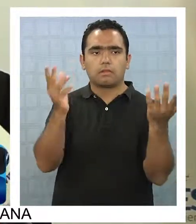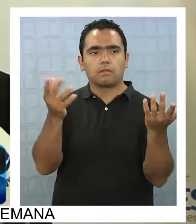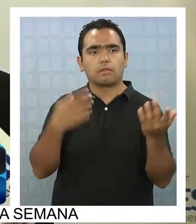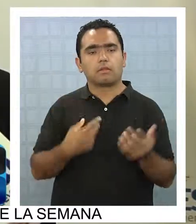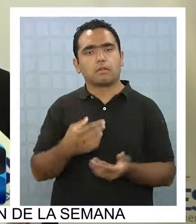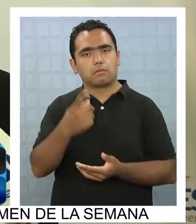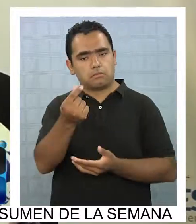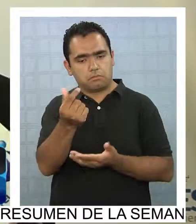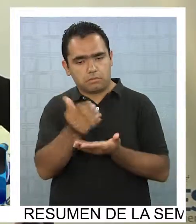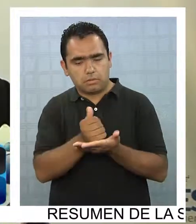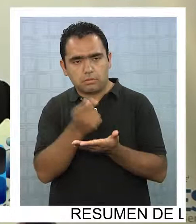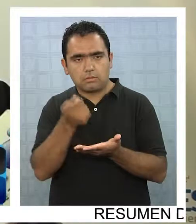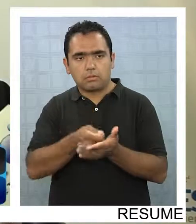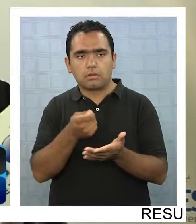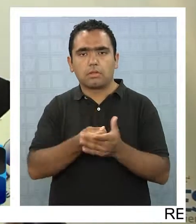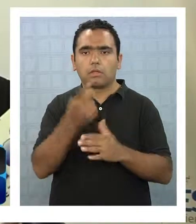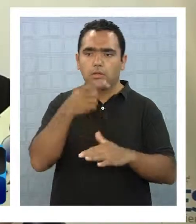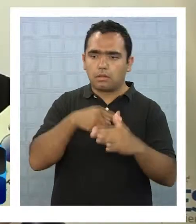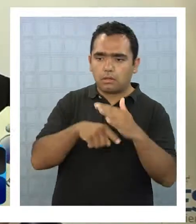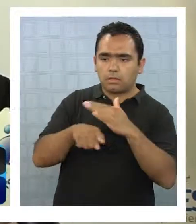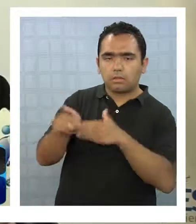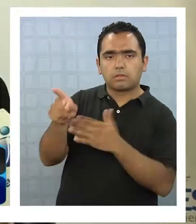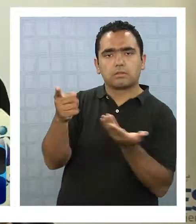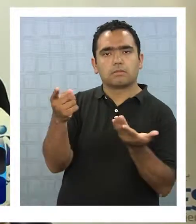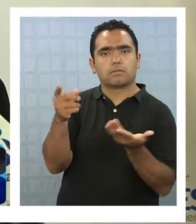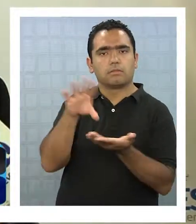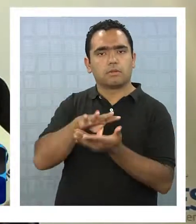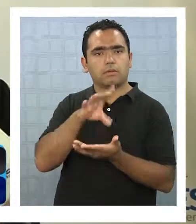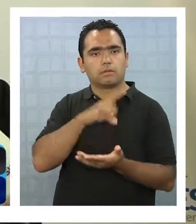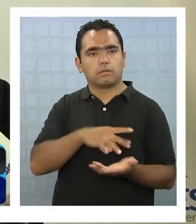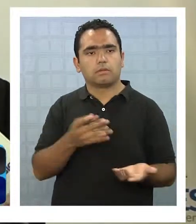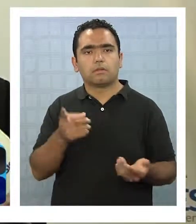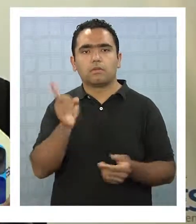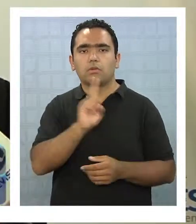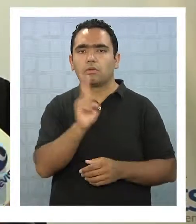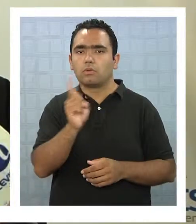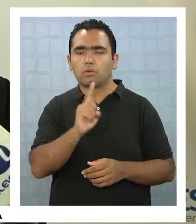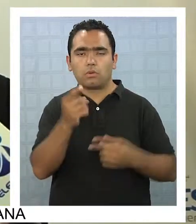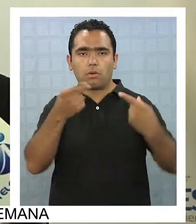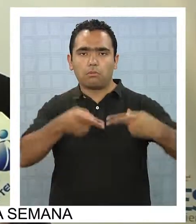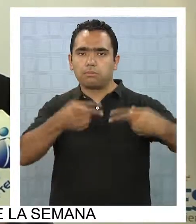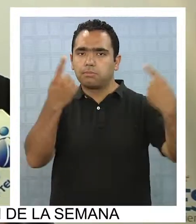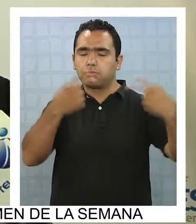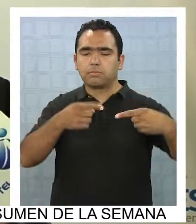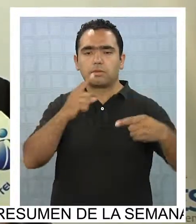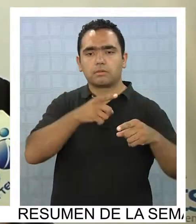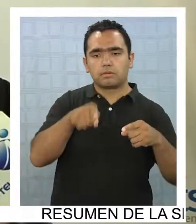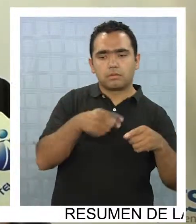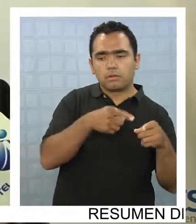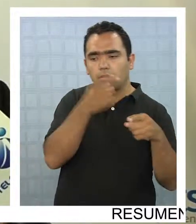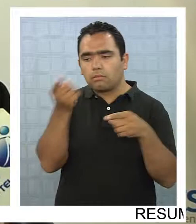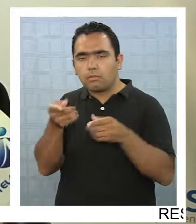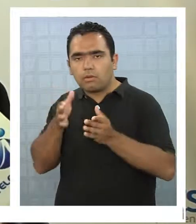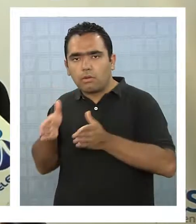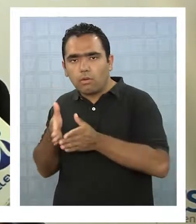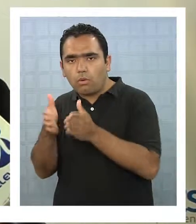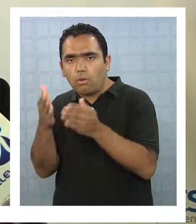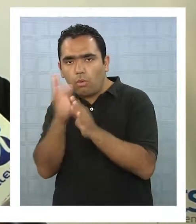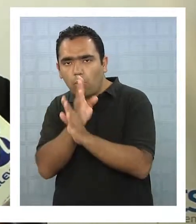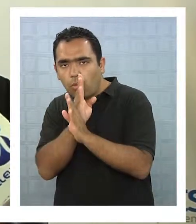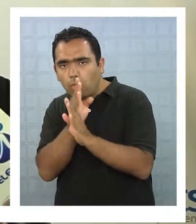Les cobran dinero y la hacen ingresar a nuestro país. No por los pasos habilitados para tal efecto, sino que